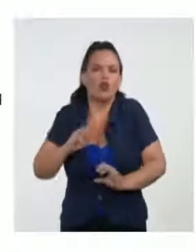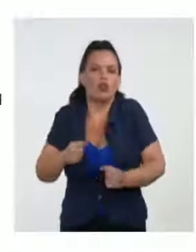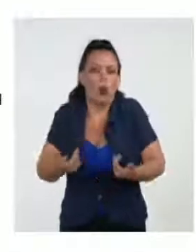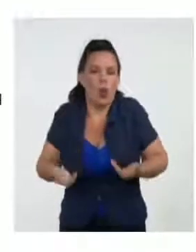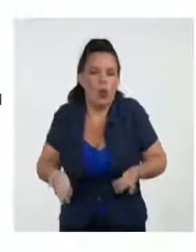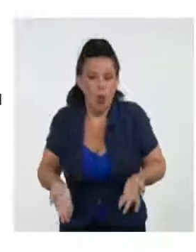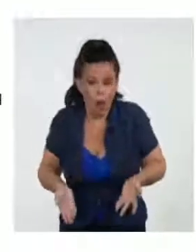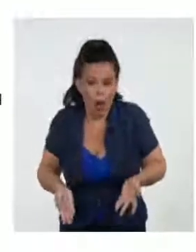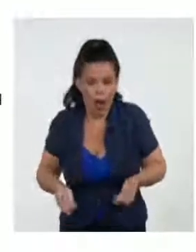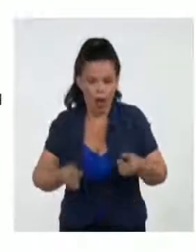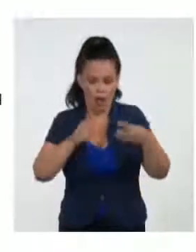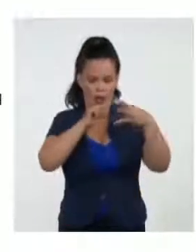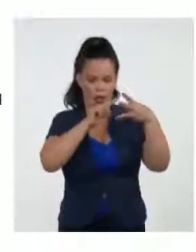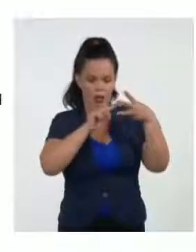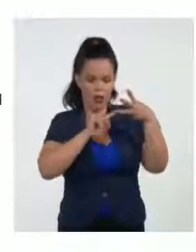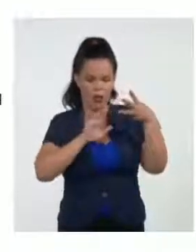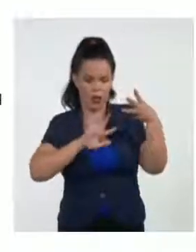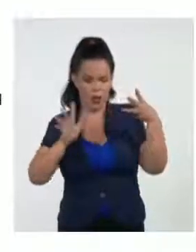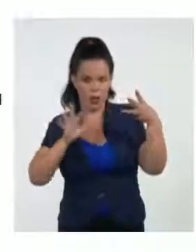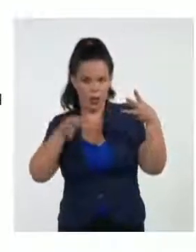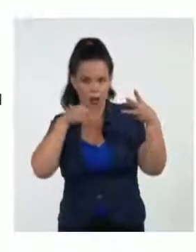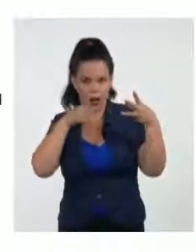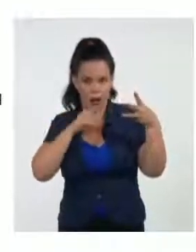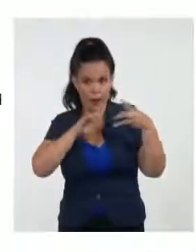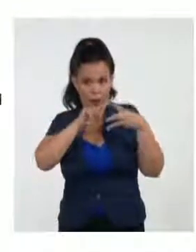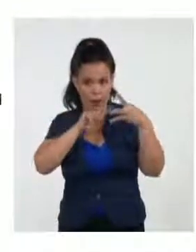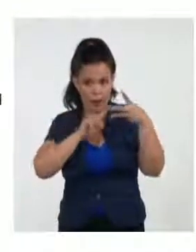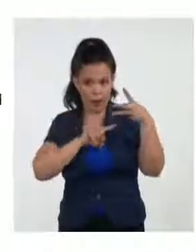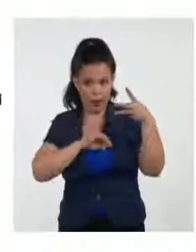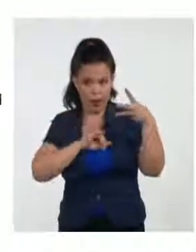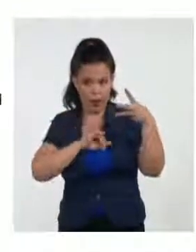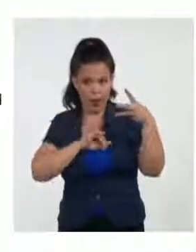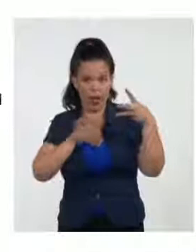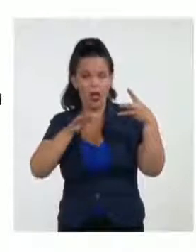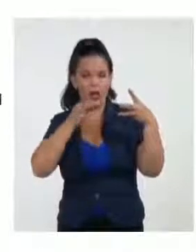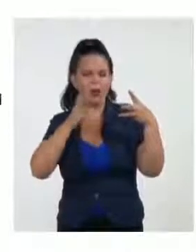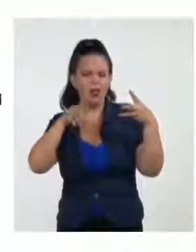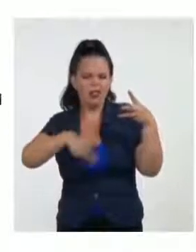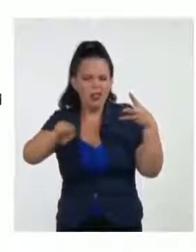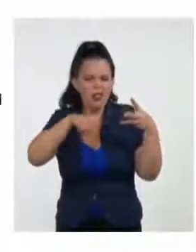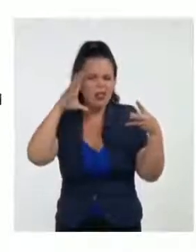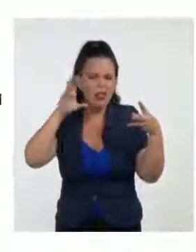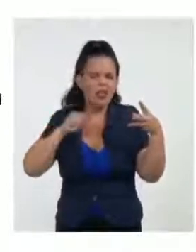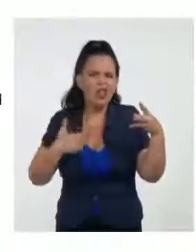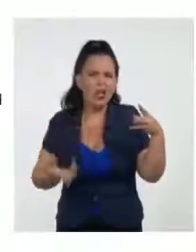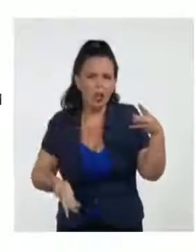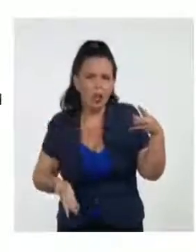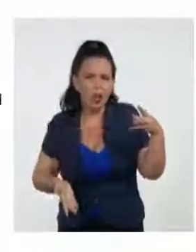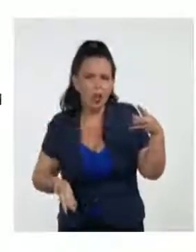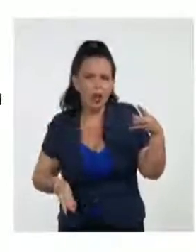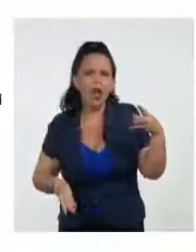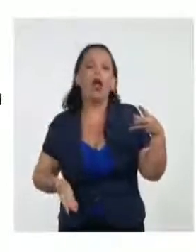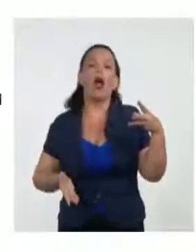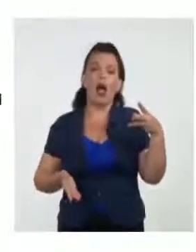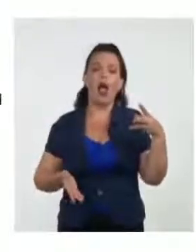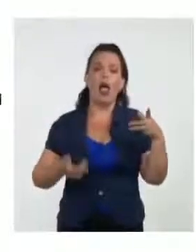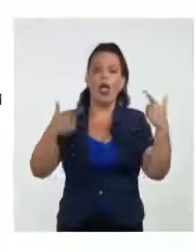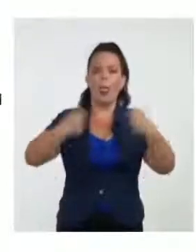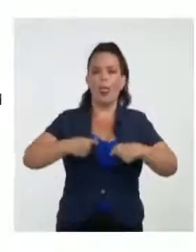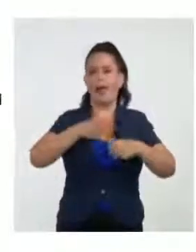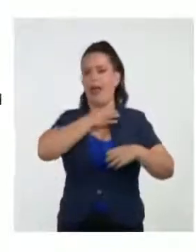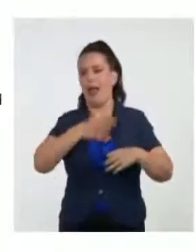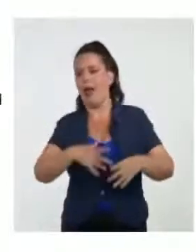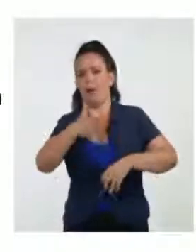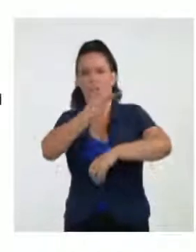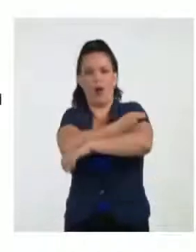que hemos explicado? Bueno, que es necesario, es decir, no basta solo con una acción. Hay que combinar las dos acciones, hay que combinar